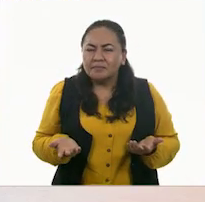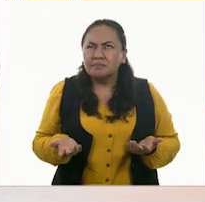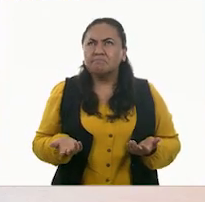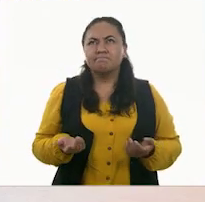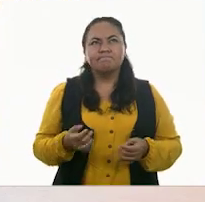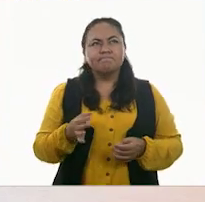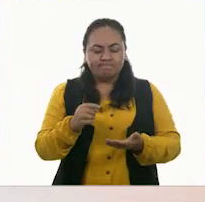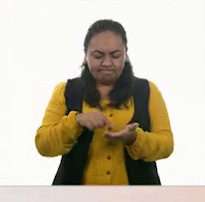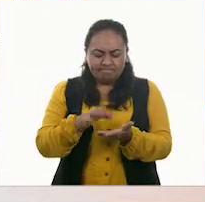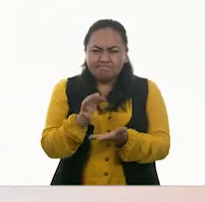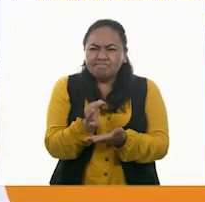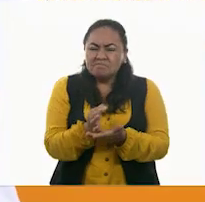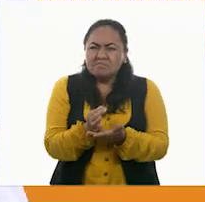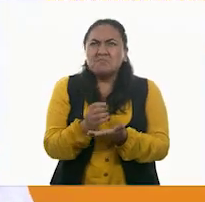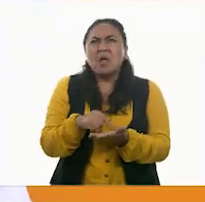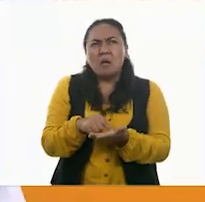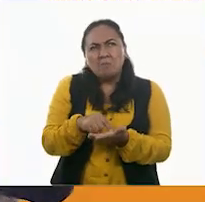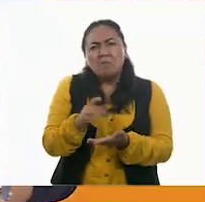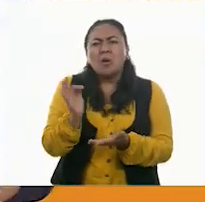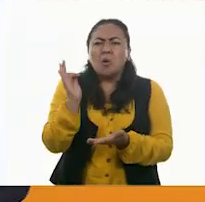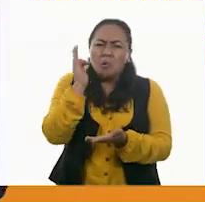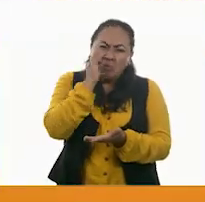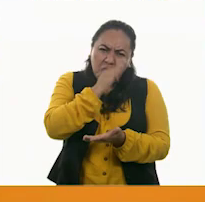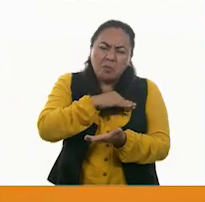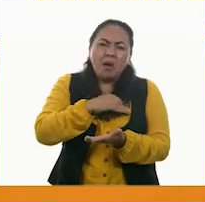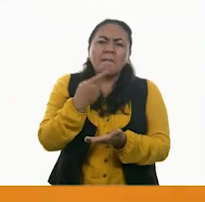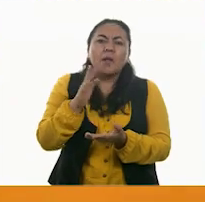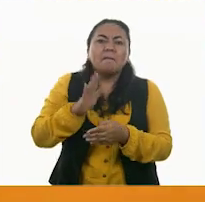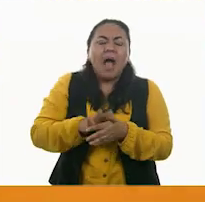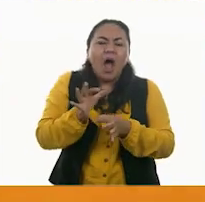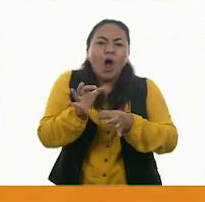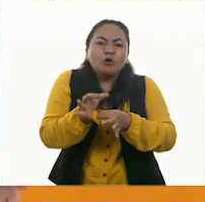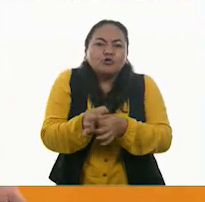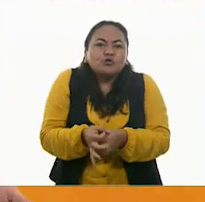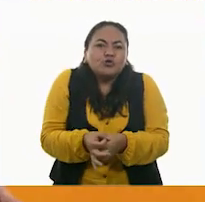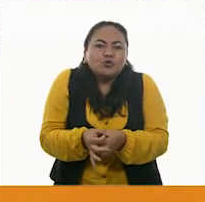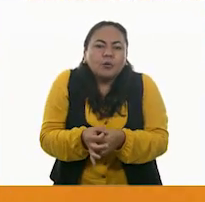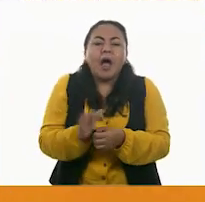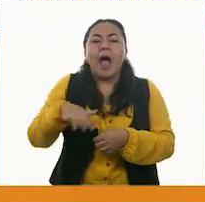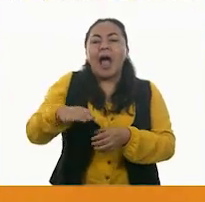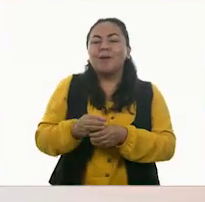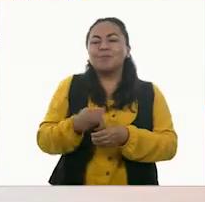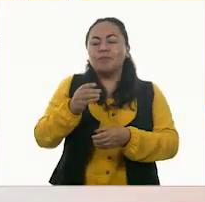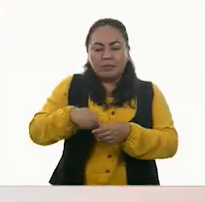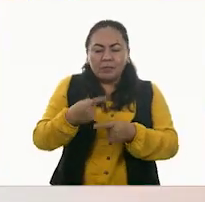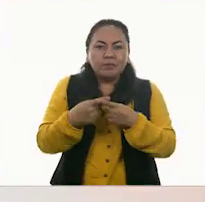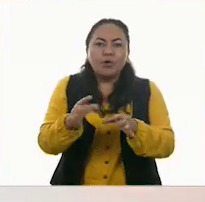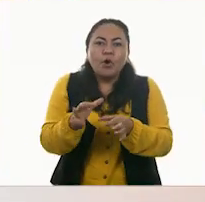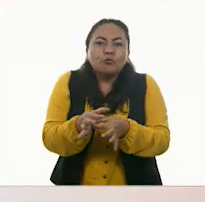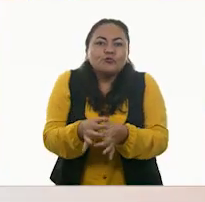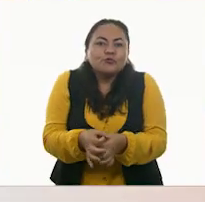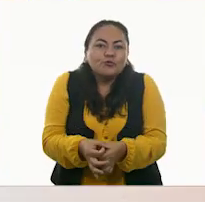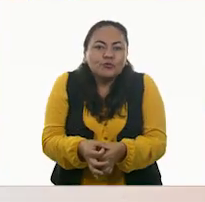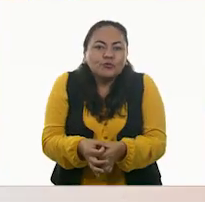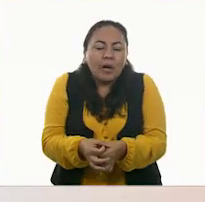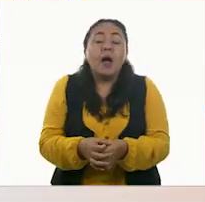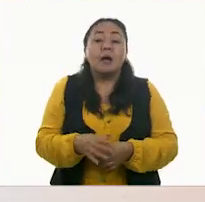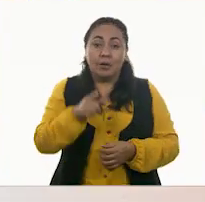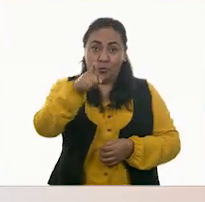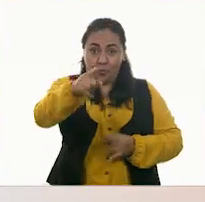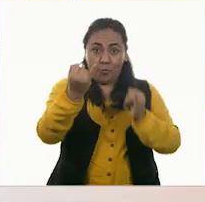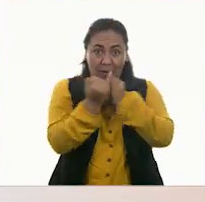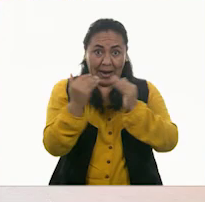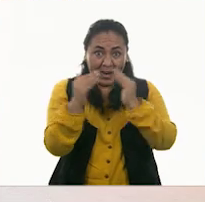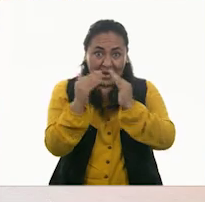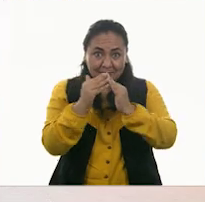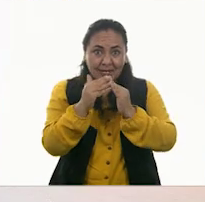Es tal vez pesa lo mismo, pero es mucho más chica. Exactamente. Allá en casita, vamos ahora a acostumbrarnos a